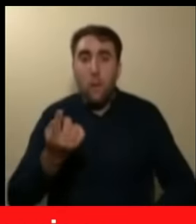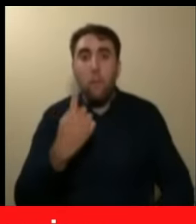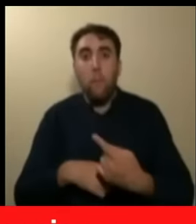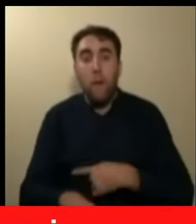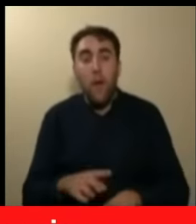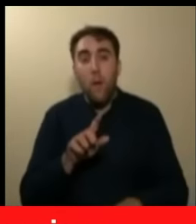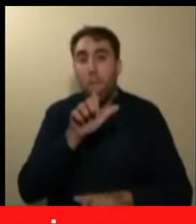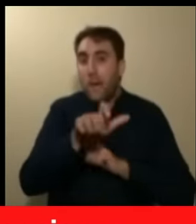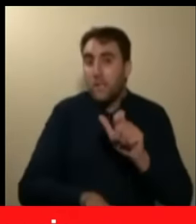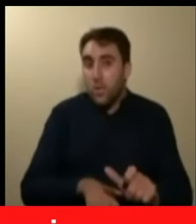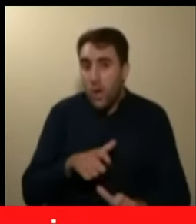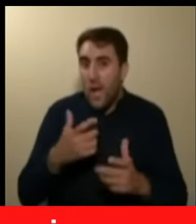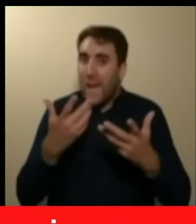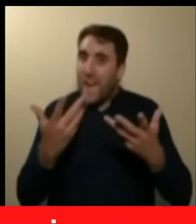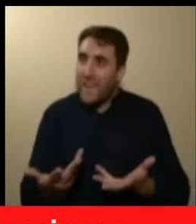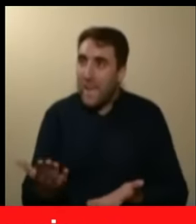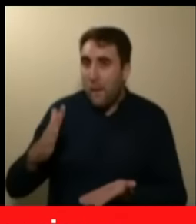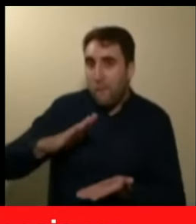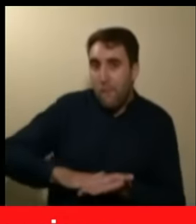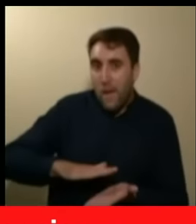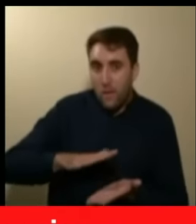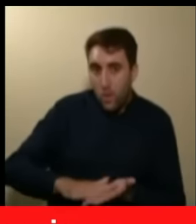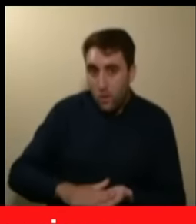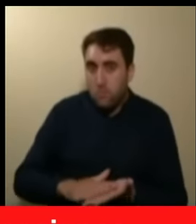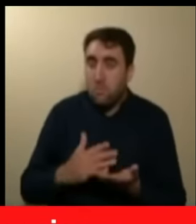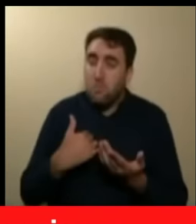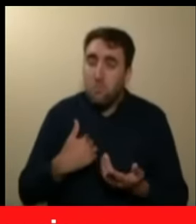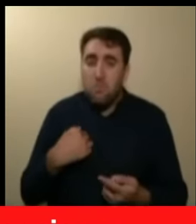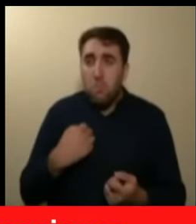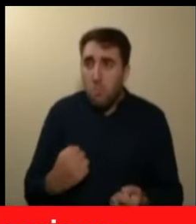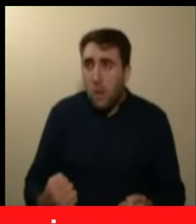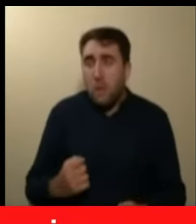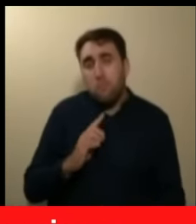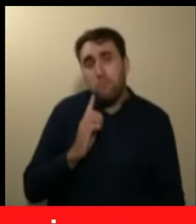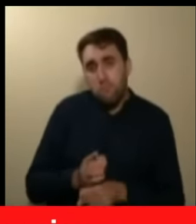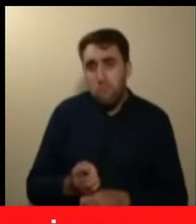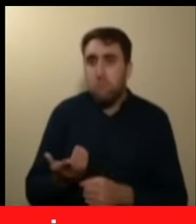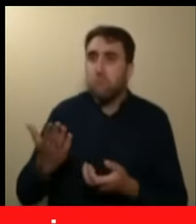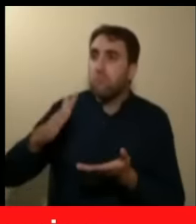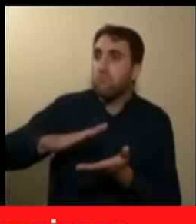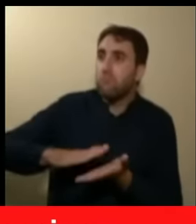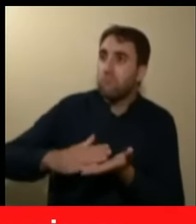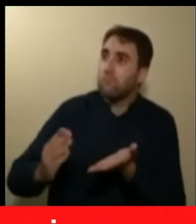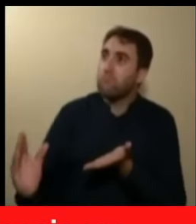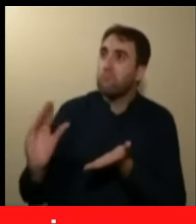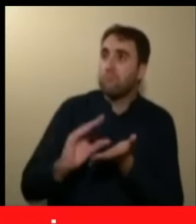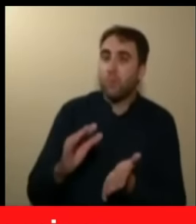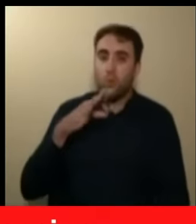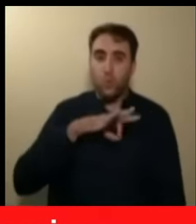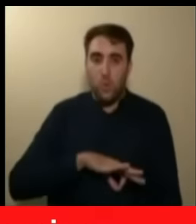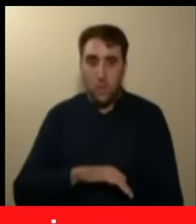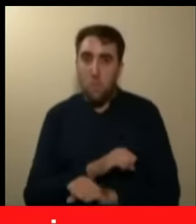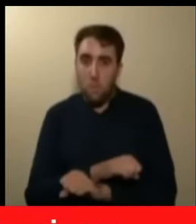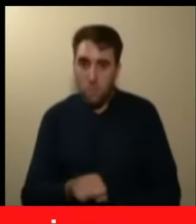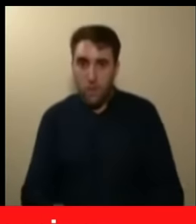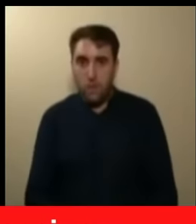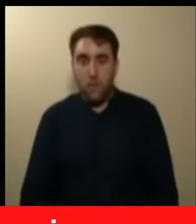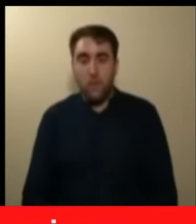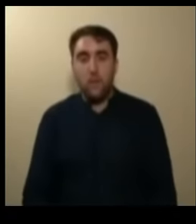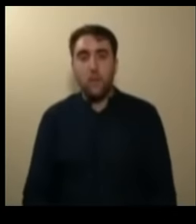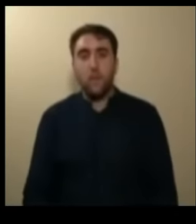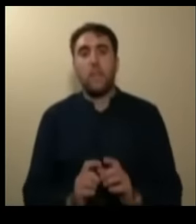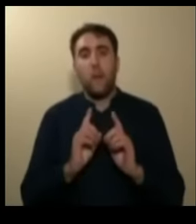tenía la posibilidad de cobrarlo en ventanilla lo va a poder hacer también. Y además de eso, hablar